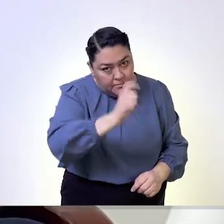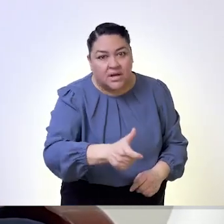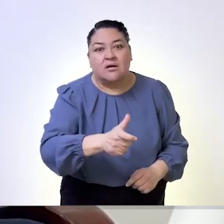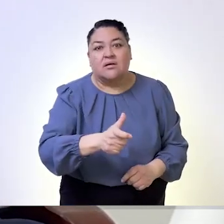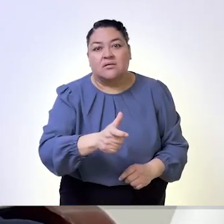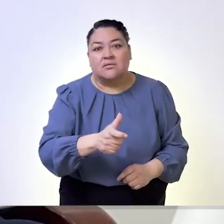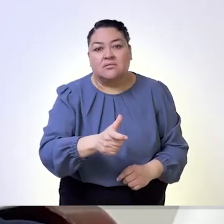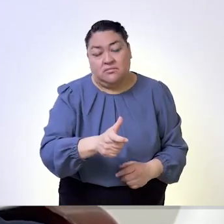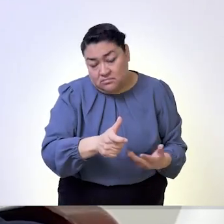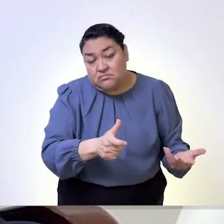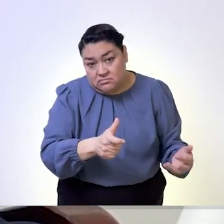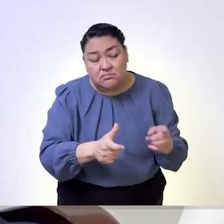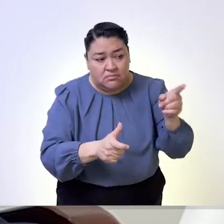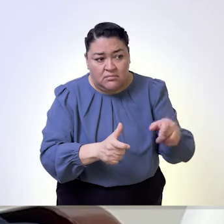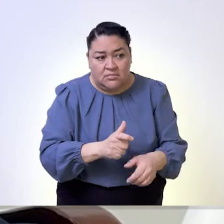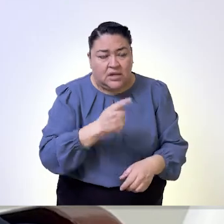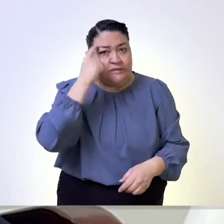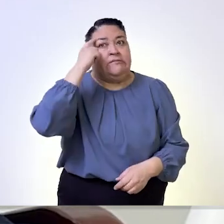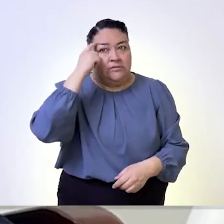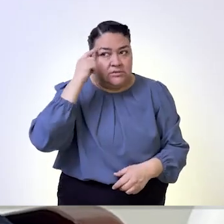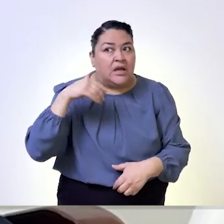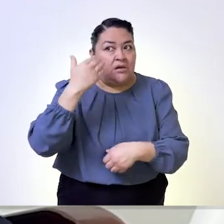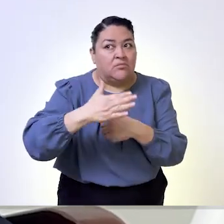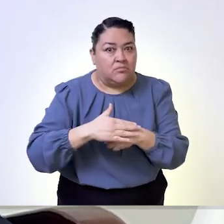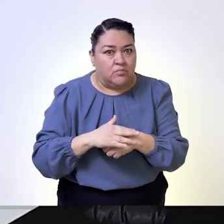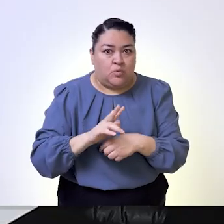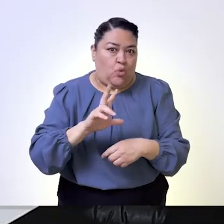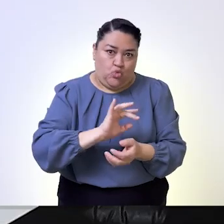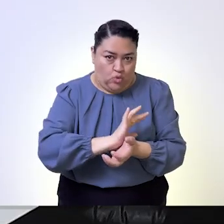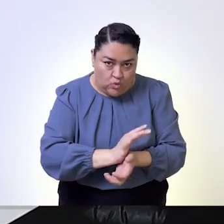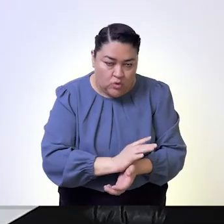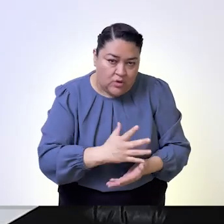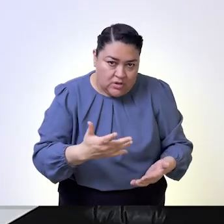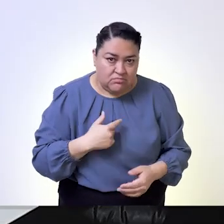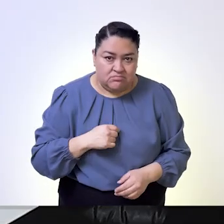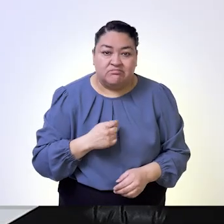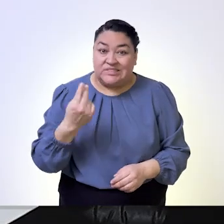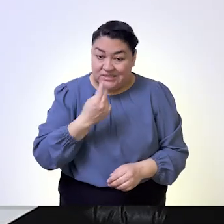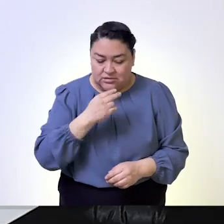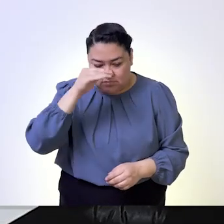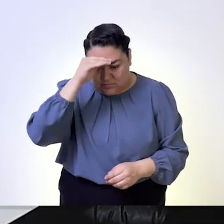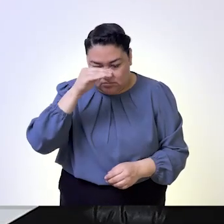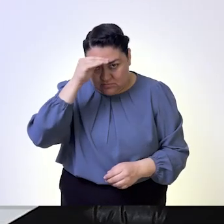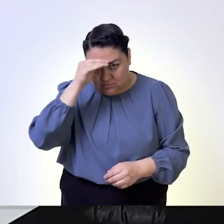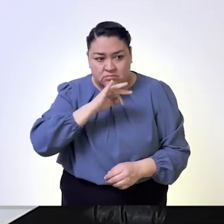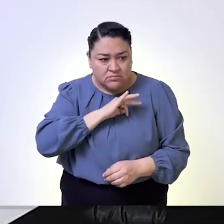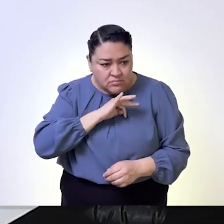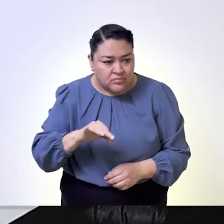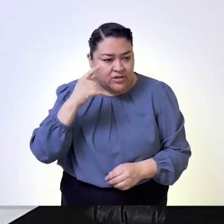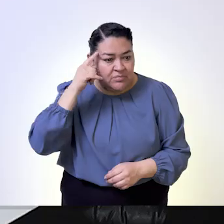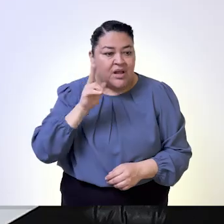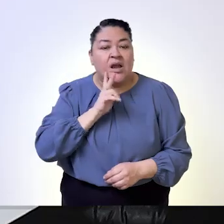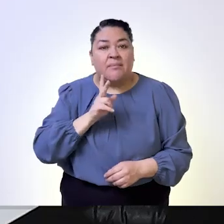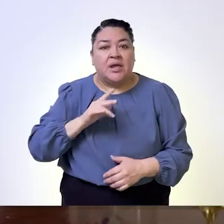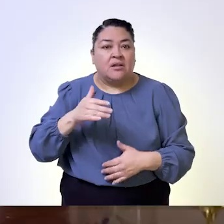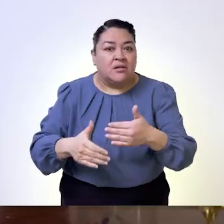en el bolsillo a la persona que la comete, ¿no? Me parece que estamos llegando en un punto en el que tendríamos que ver esa